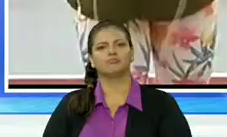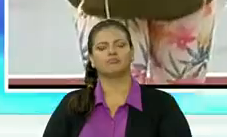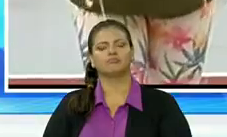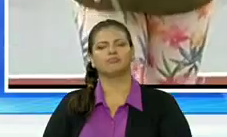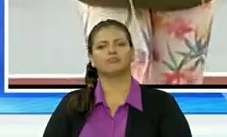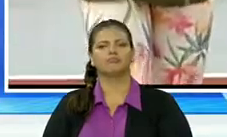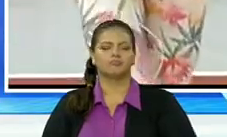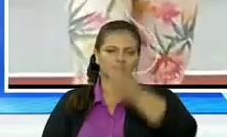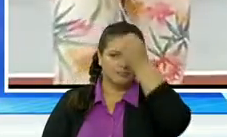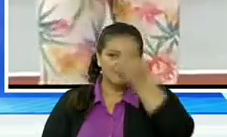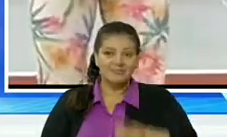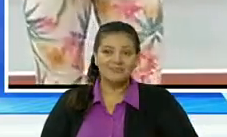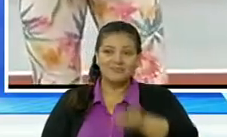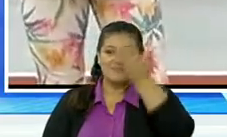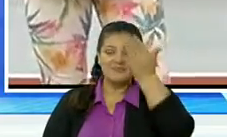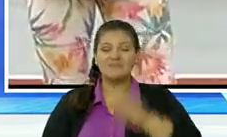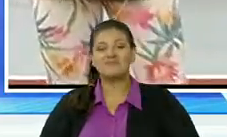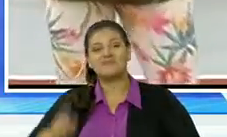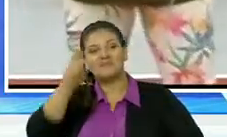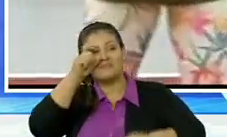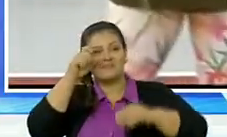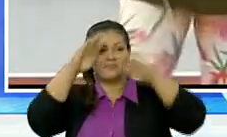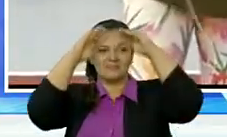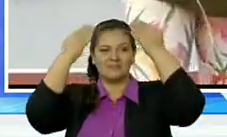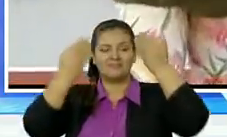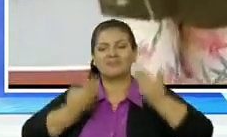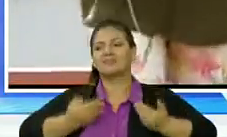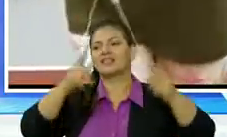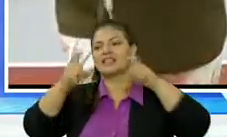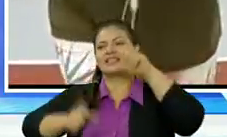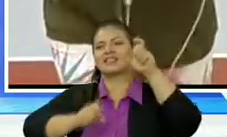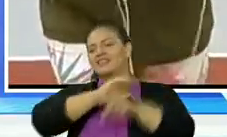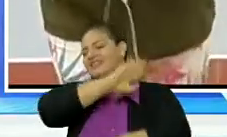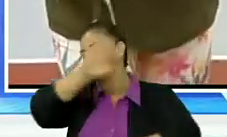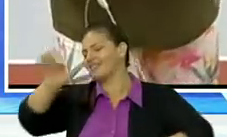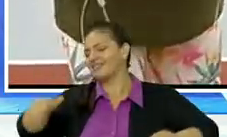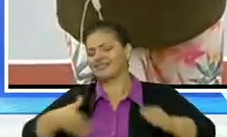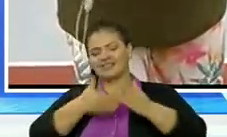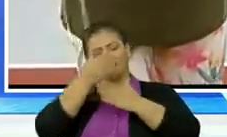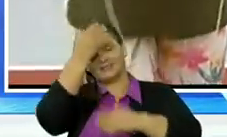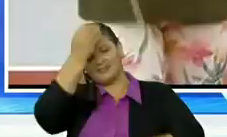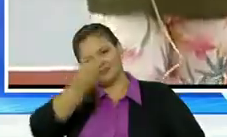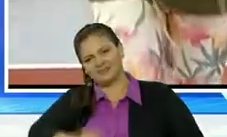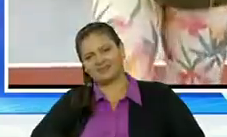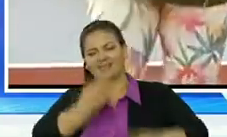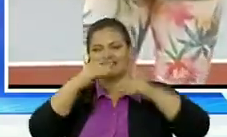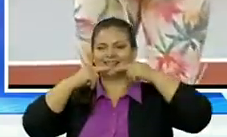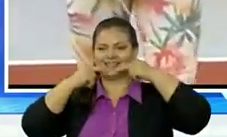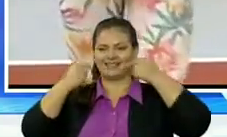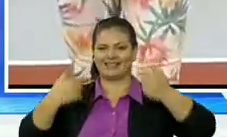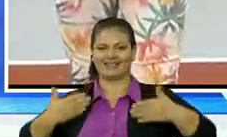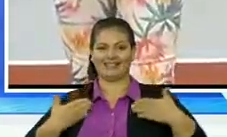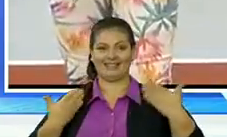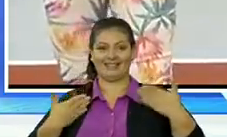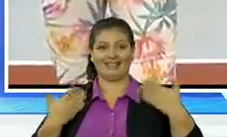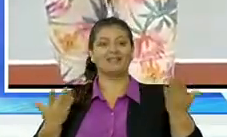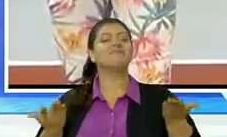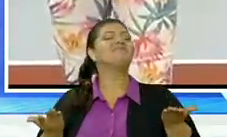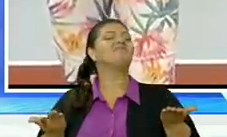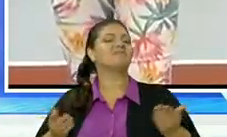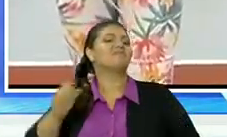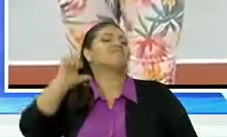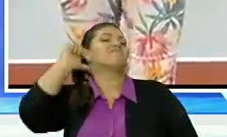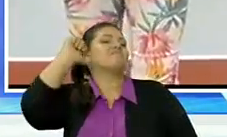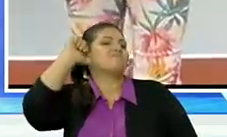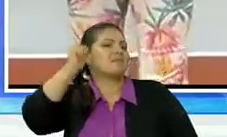Muy buenos días, Hugo, Roselena y a todos nuestros televidentes. Muy feliz porque si el día de mañana se celebra el